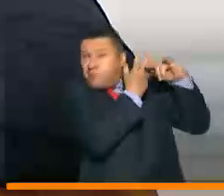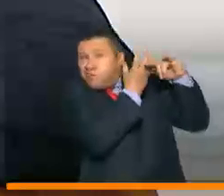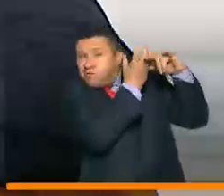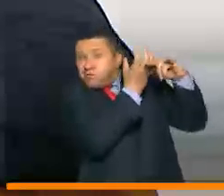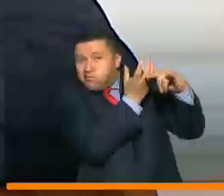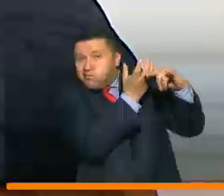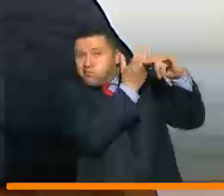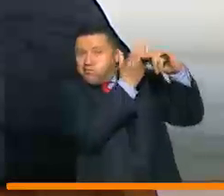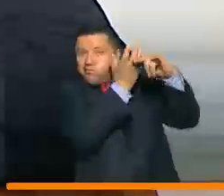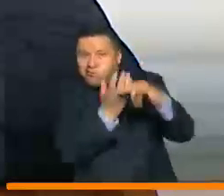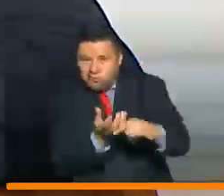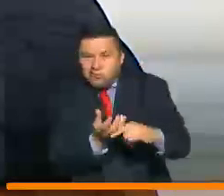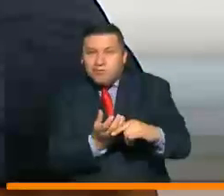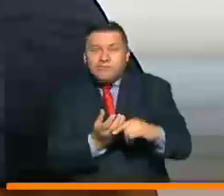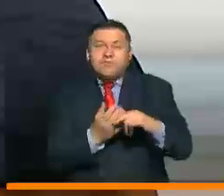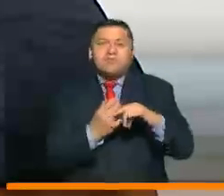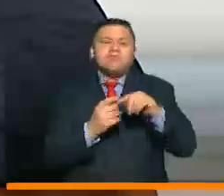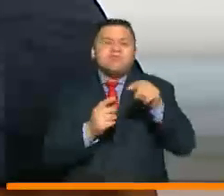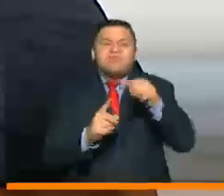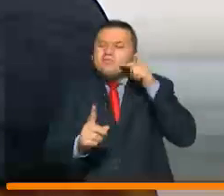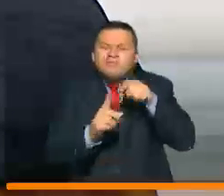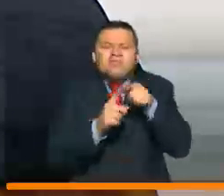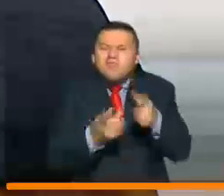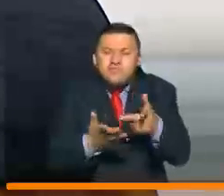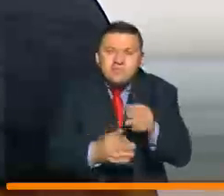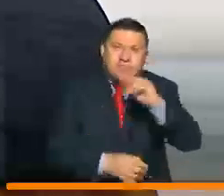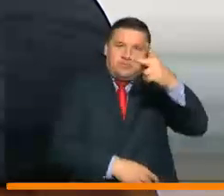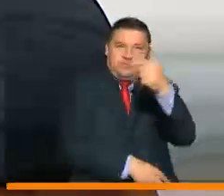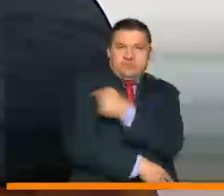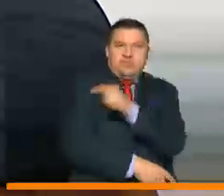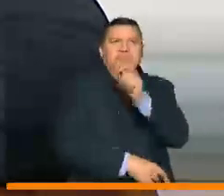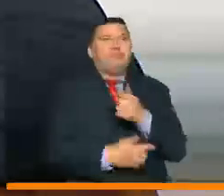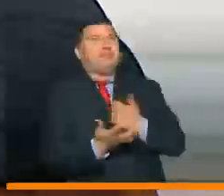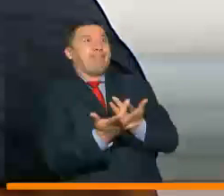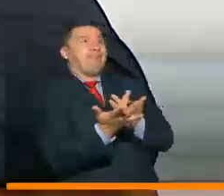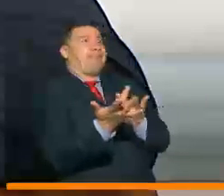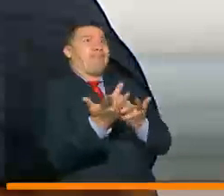dedicadas fundamentalmente a las segundas dosis de las personas que